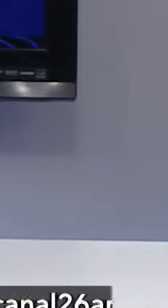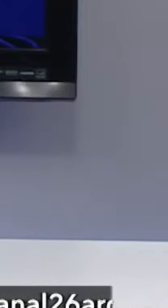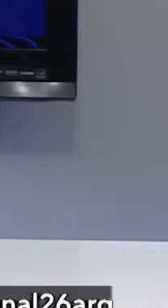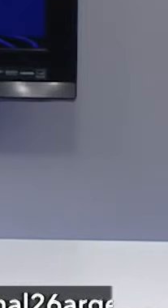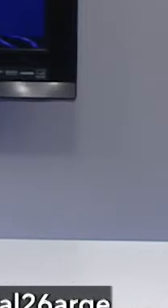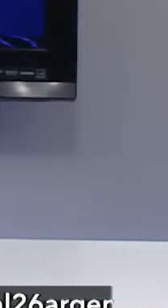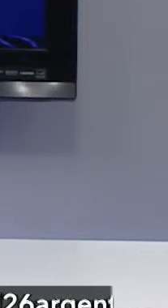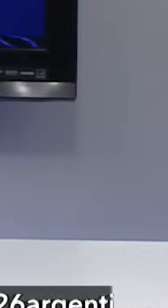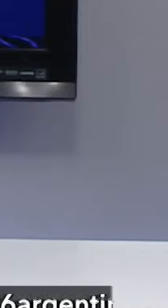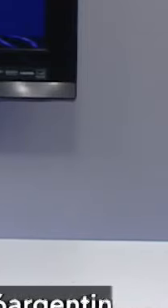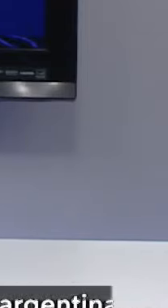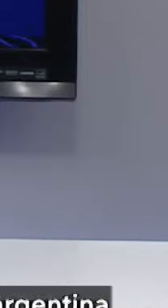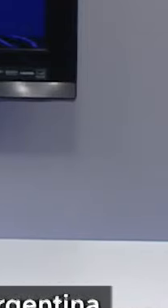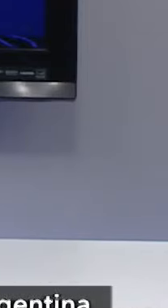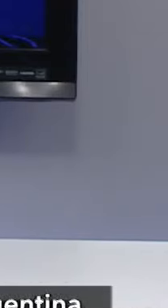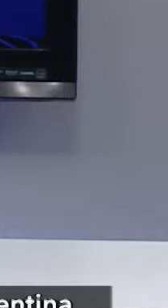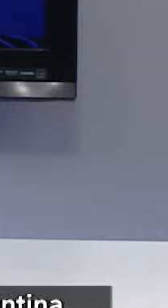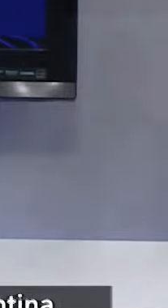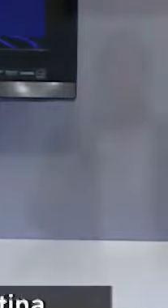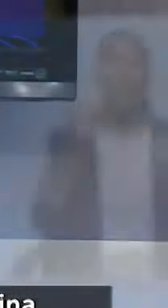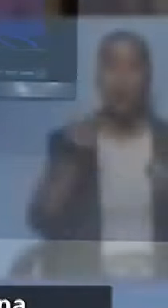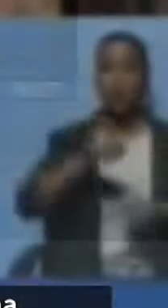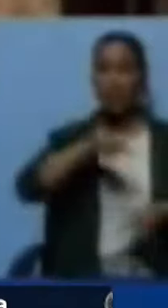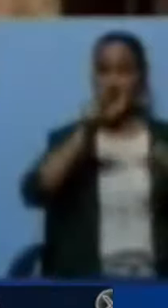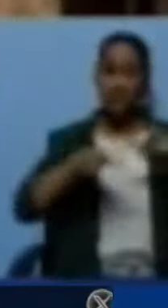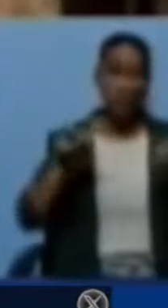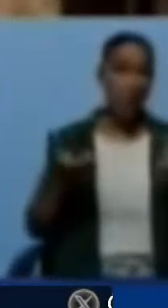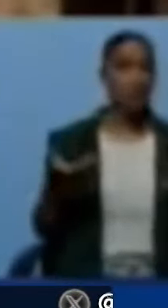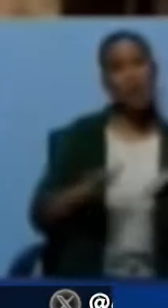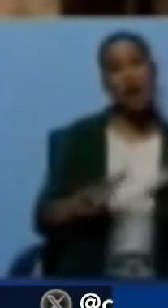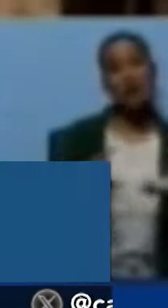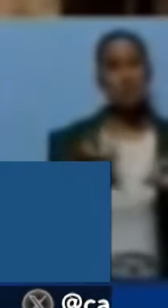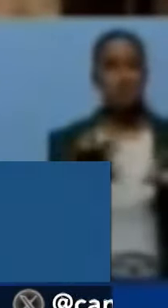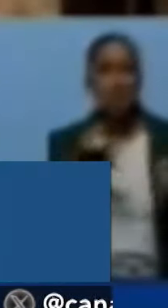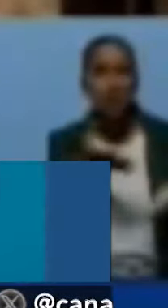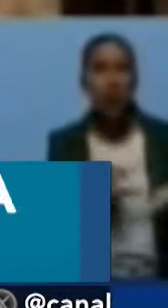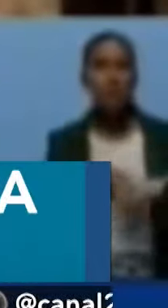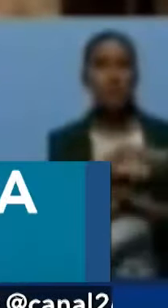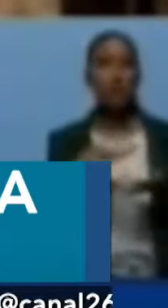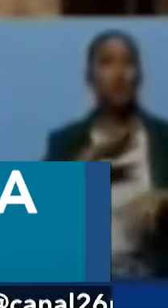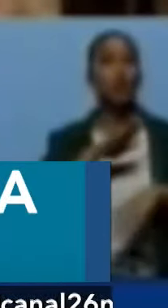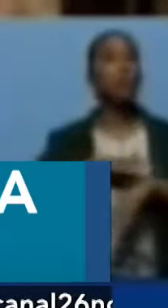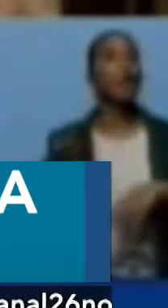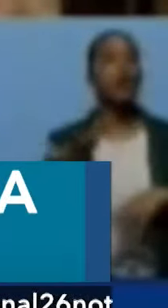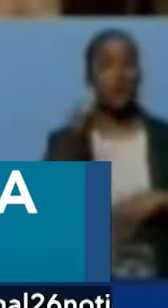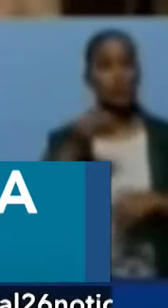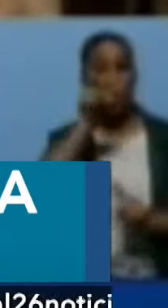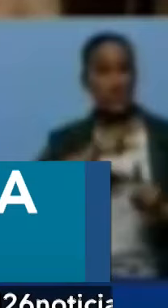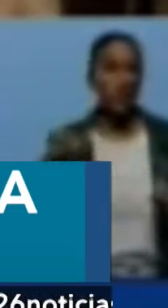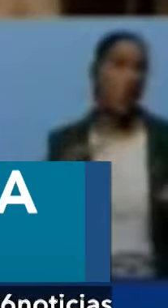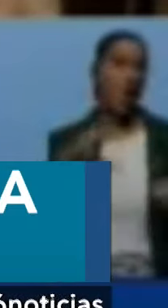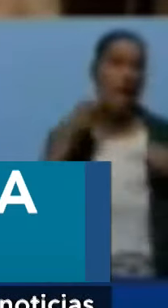Urrutia fue el fiscal general venezolano tarek William sab quién Consideró que tras